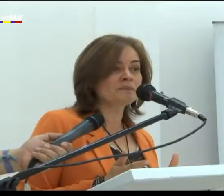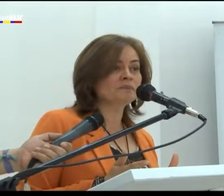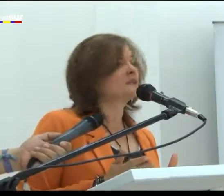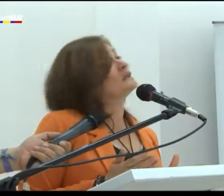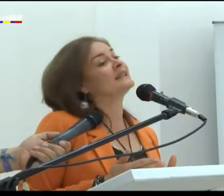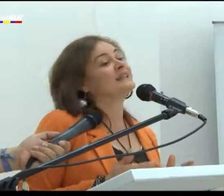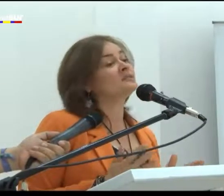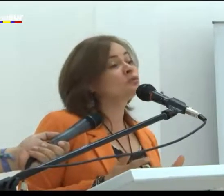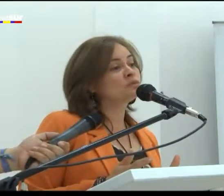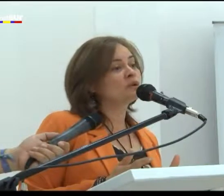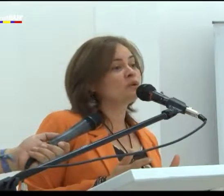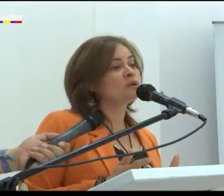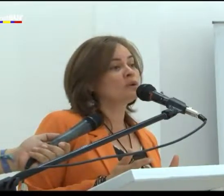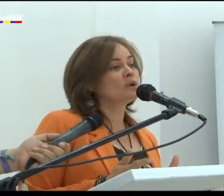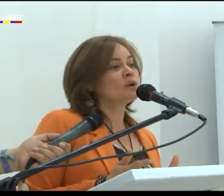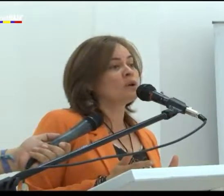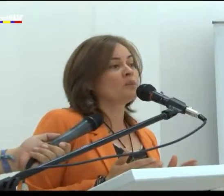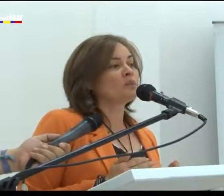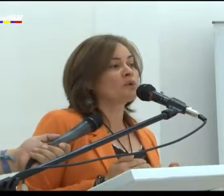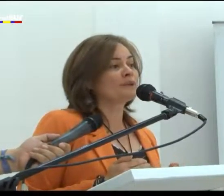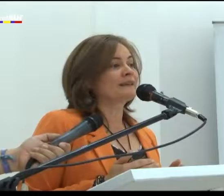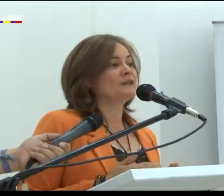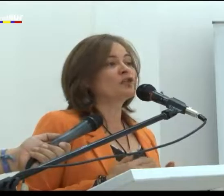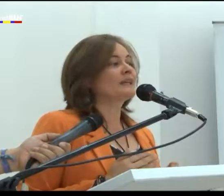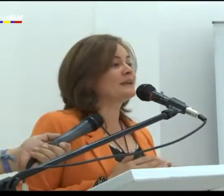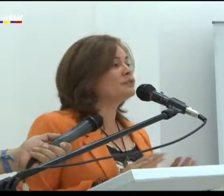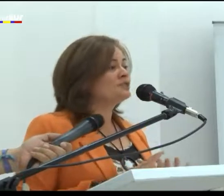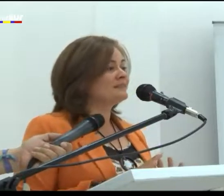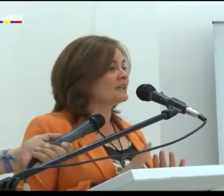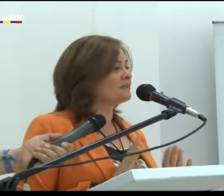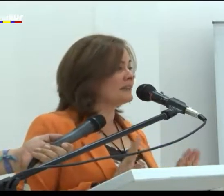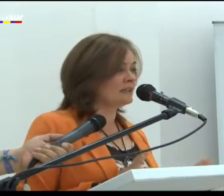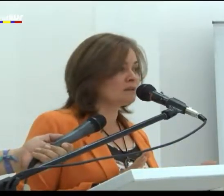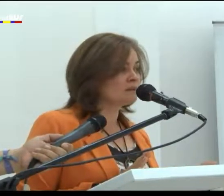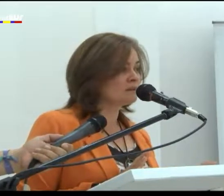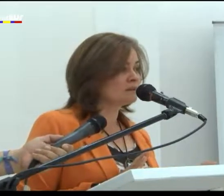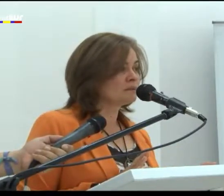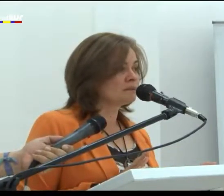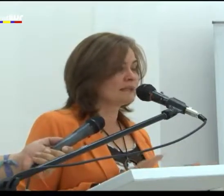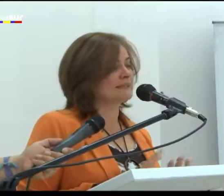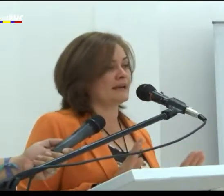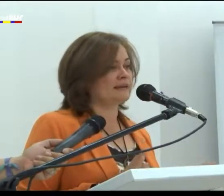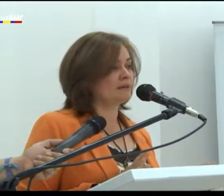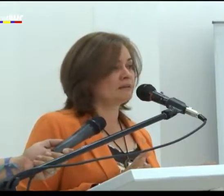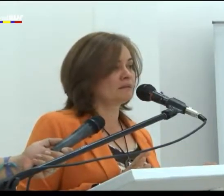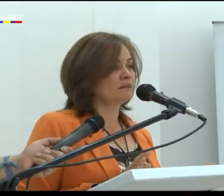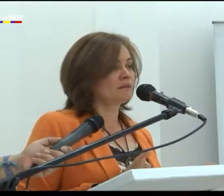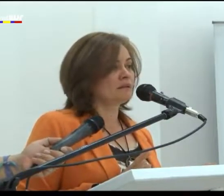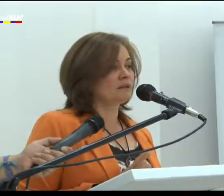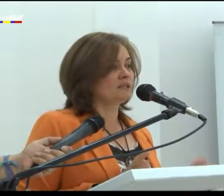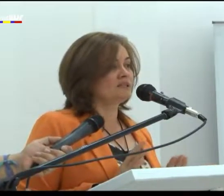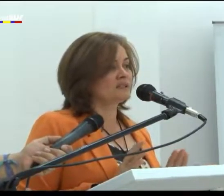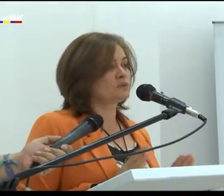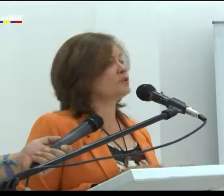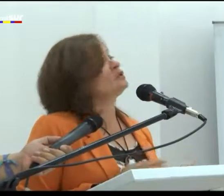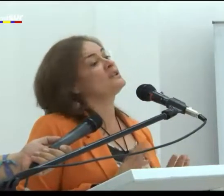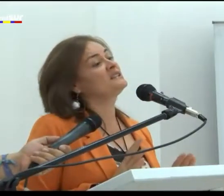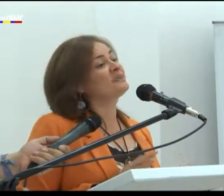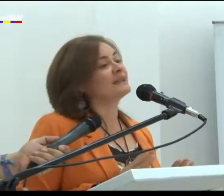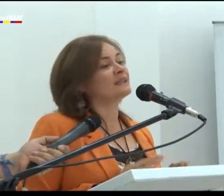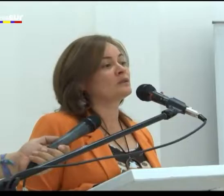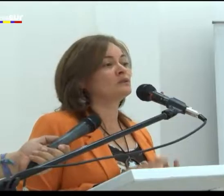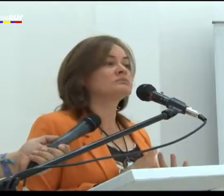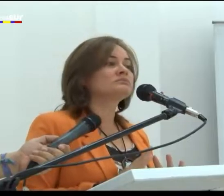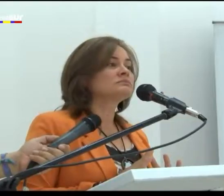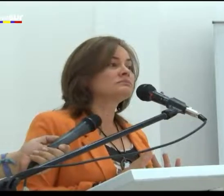conversar del asunto porque no queremos interferir en nada. Esta reunión